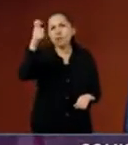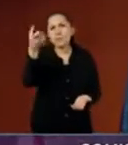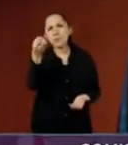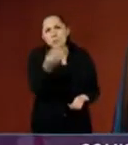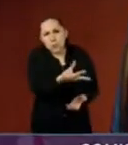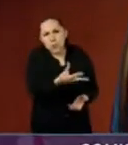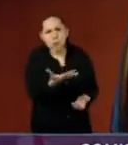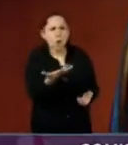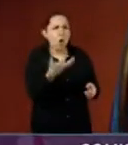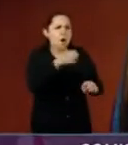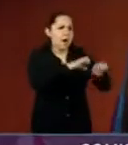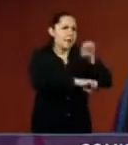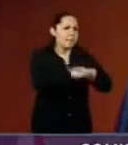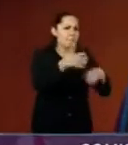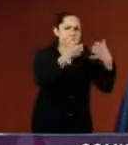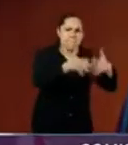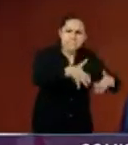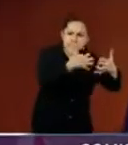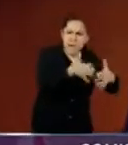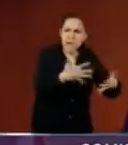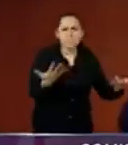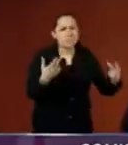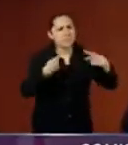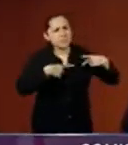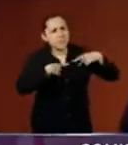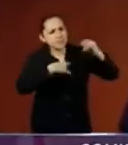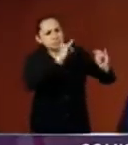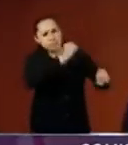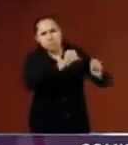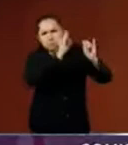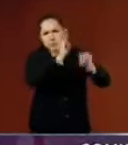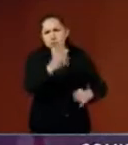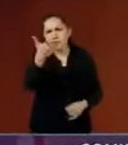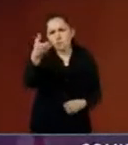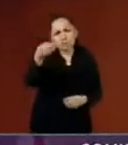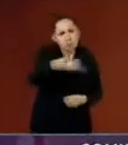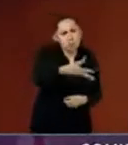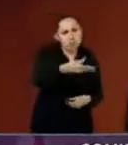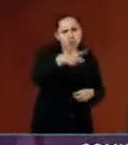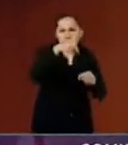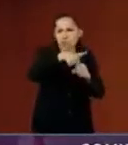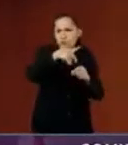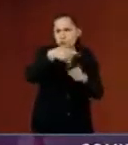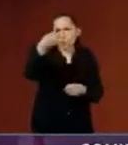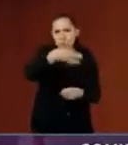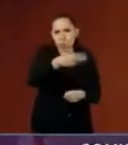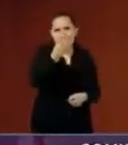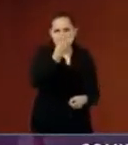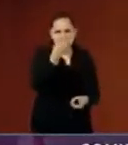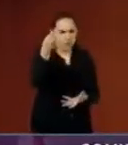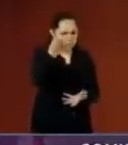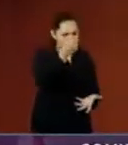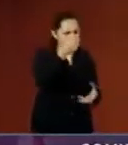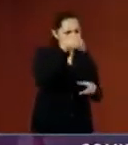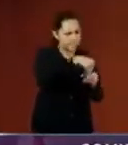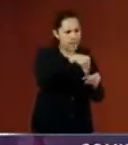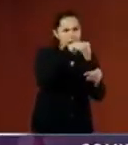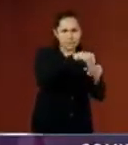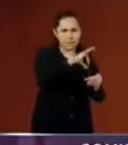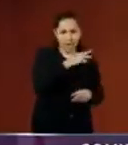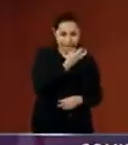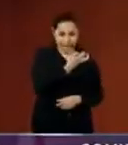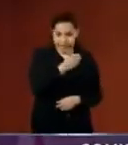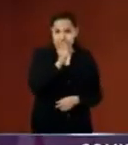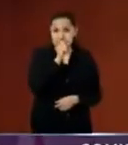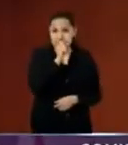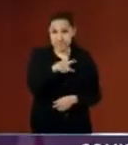de personas físicas o morales. Esto ya se presentó en la sesión pasada de